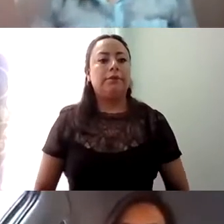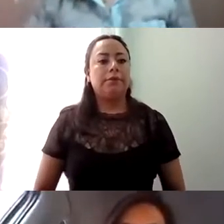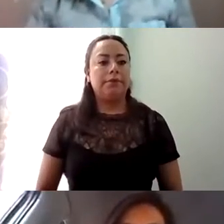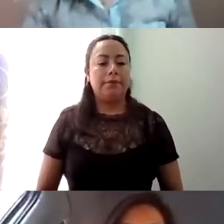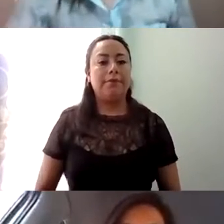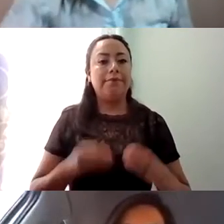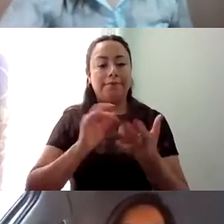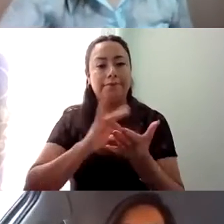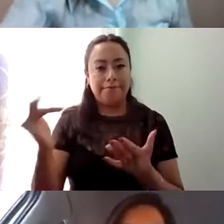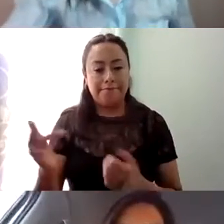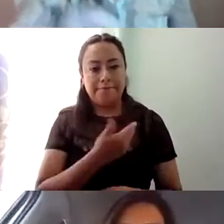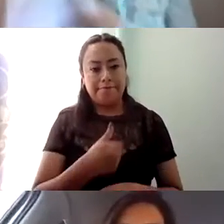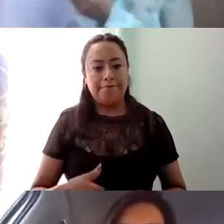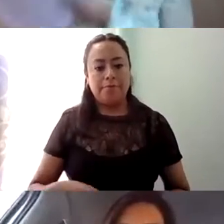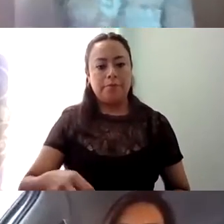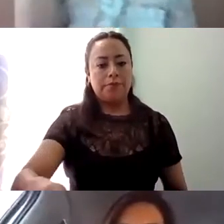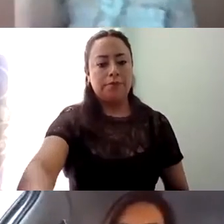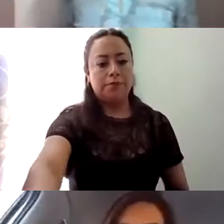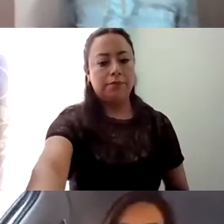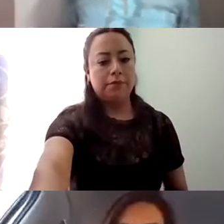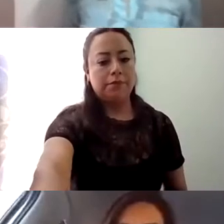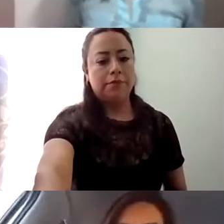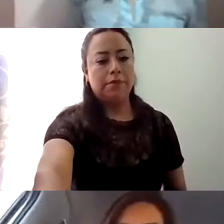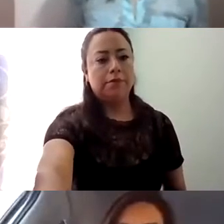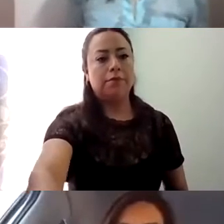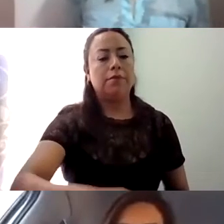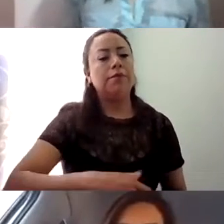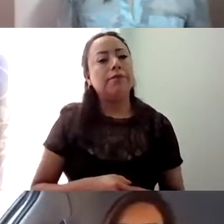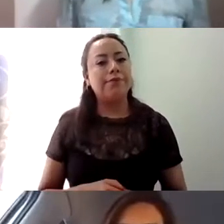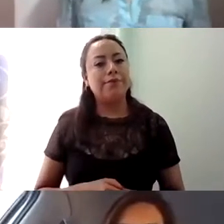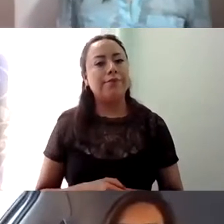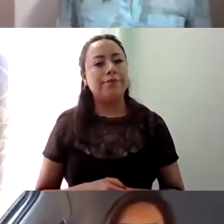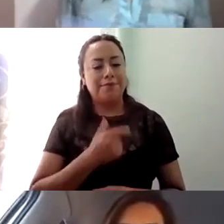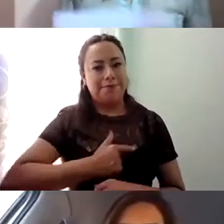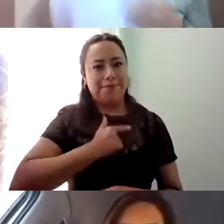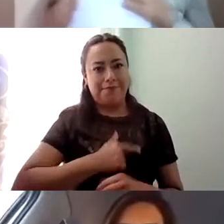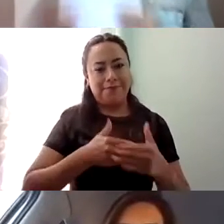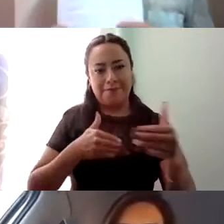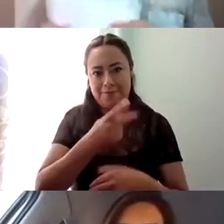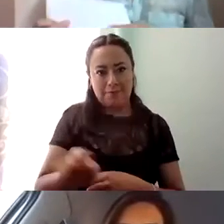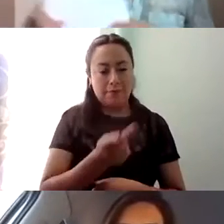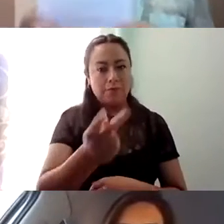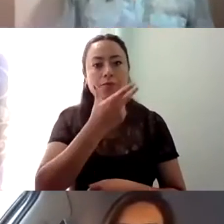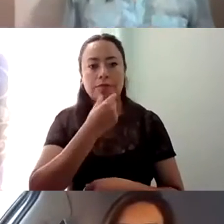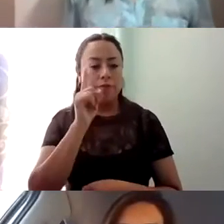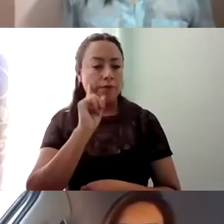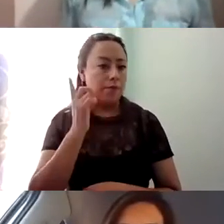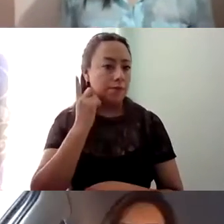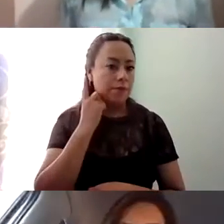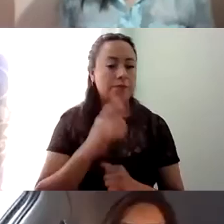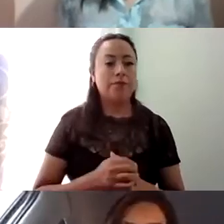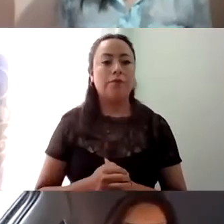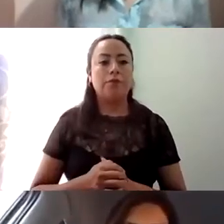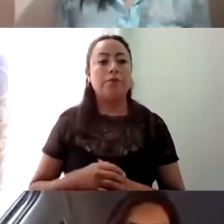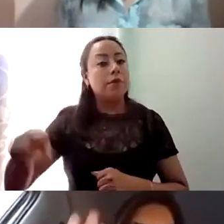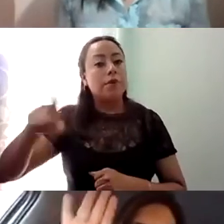Muchas gracias, presidente. Me gustaría preguntarle a los diputados quiénes van a ser los